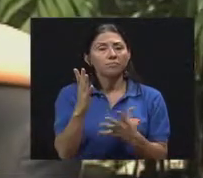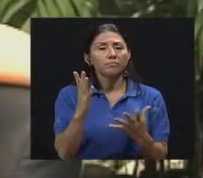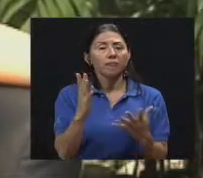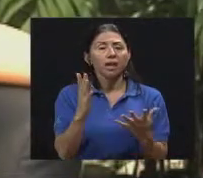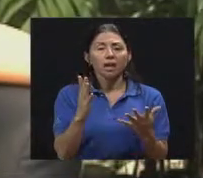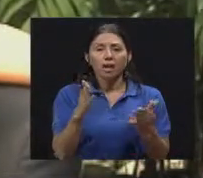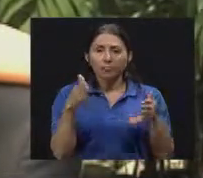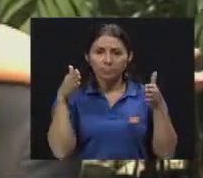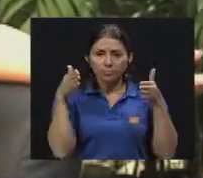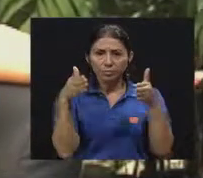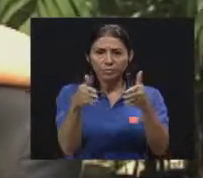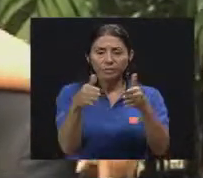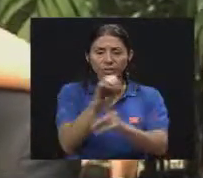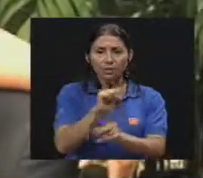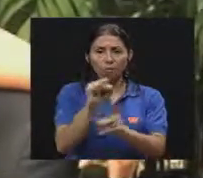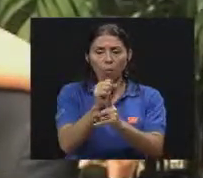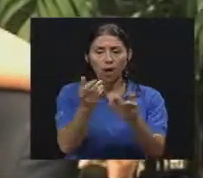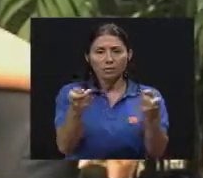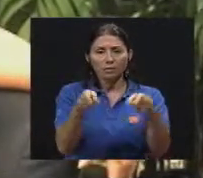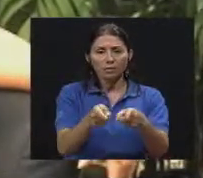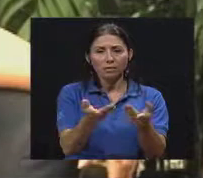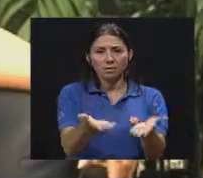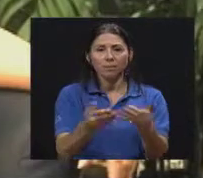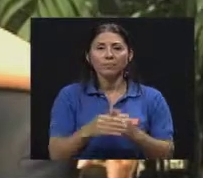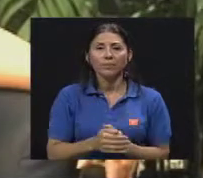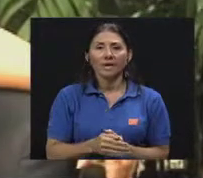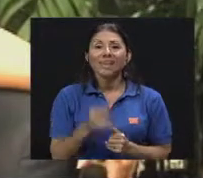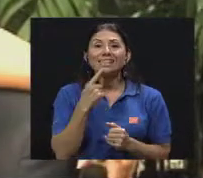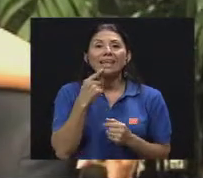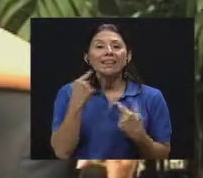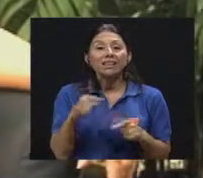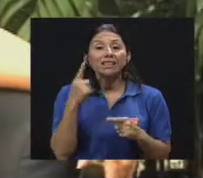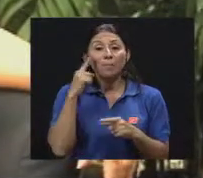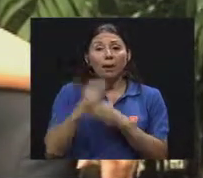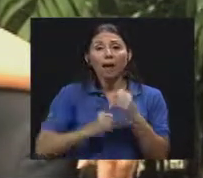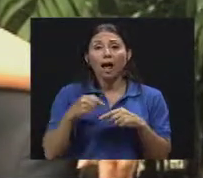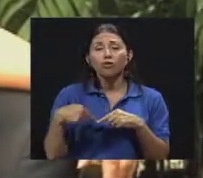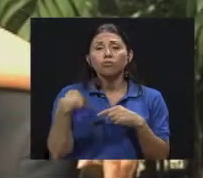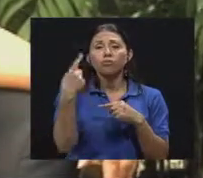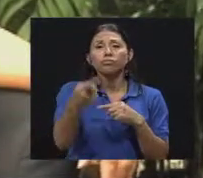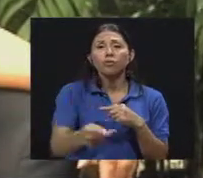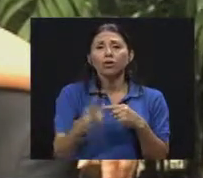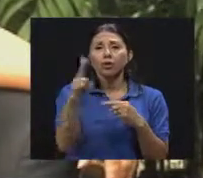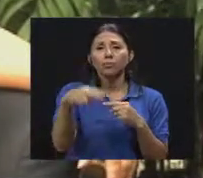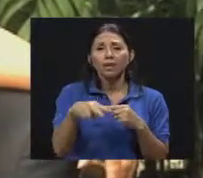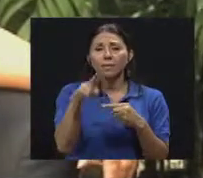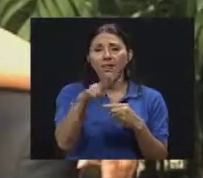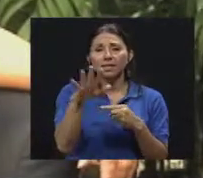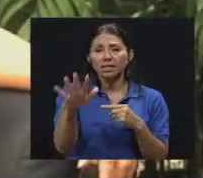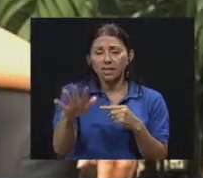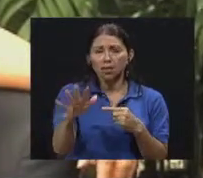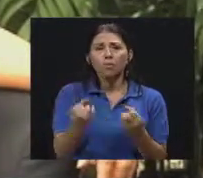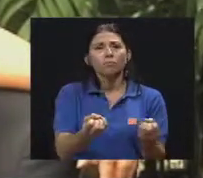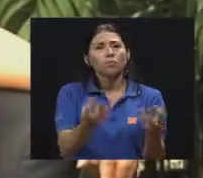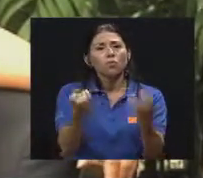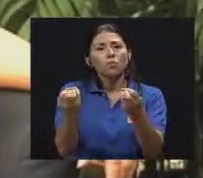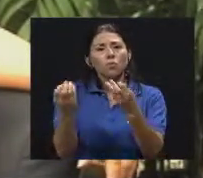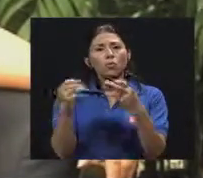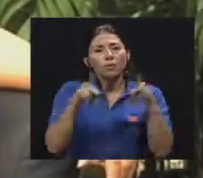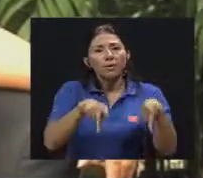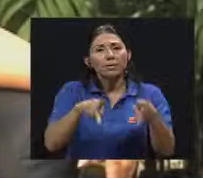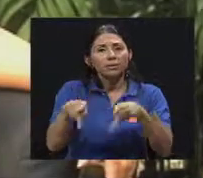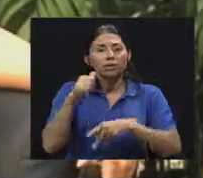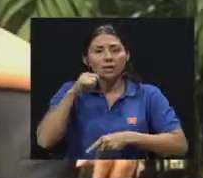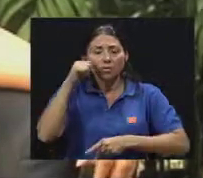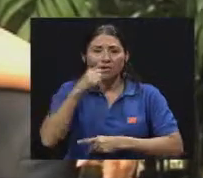otra manera esta situación, ¿verdad? Se dice que para el año 2025 va a haber bastante población adulta mayor,